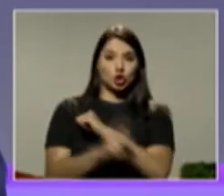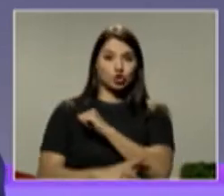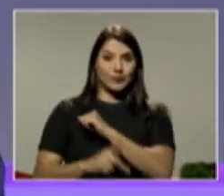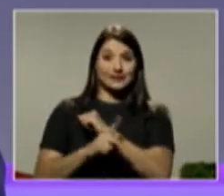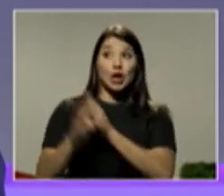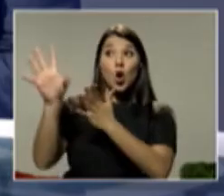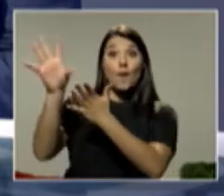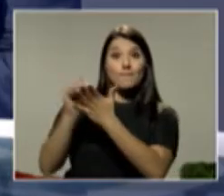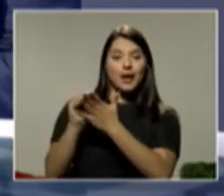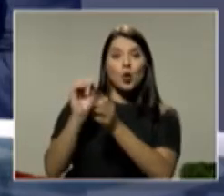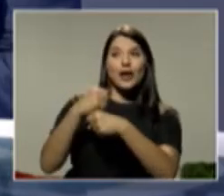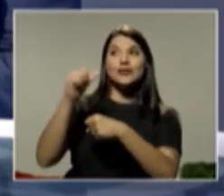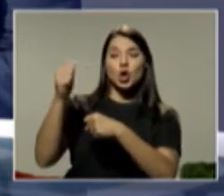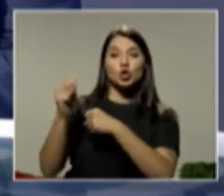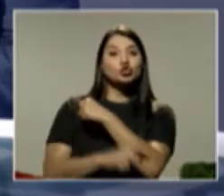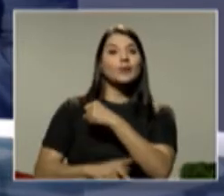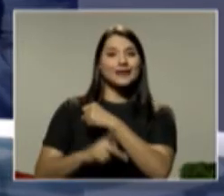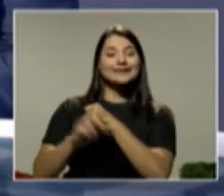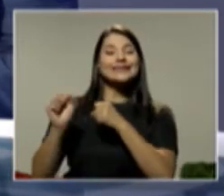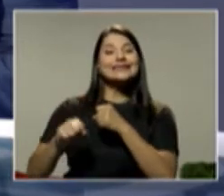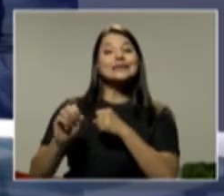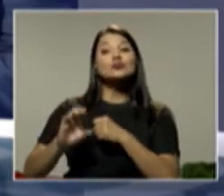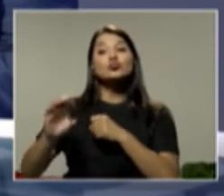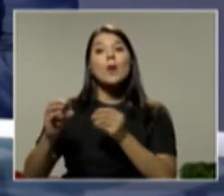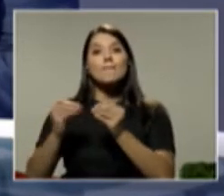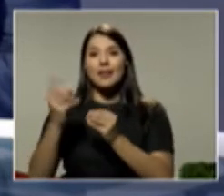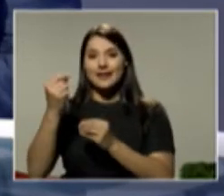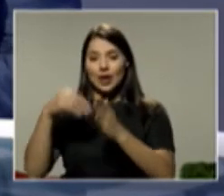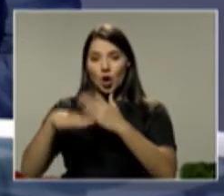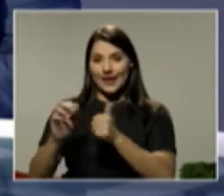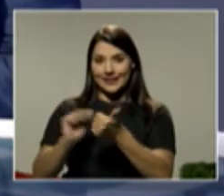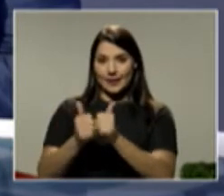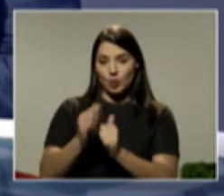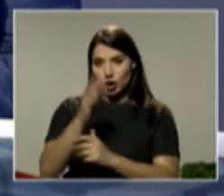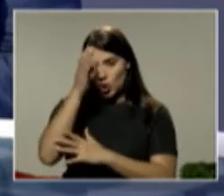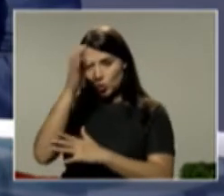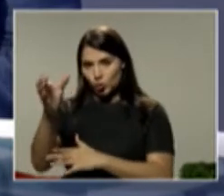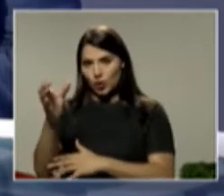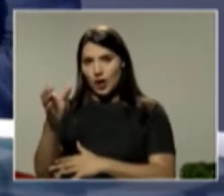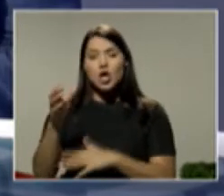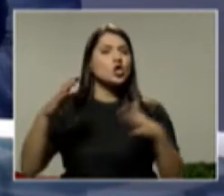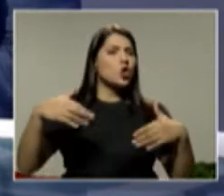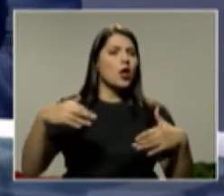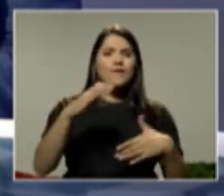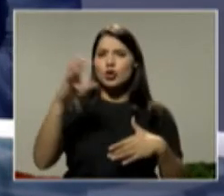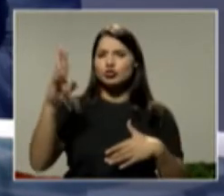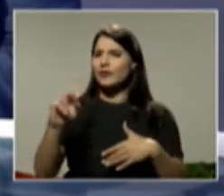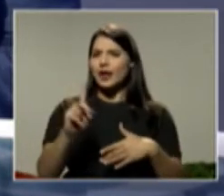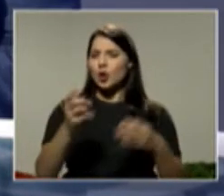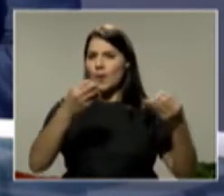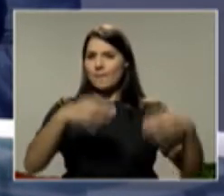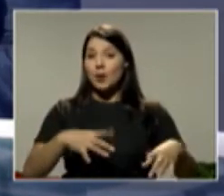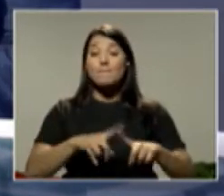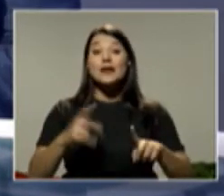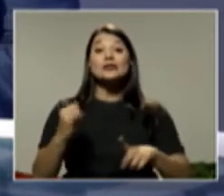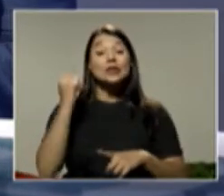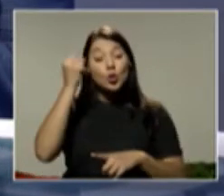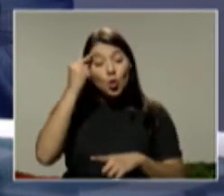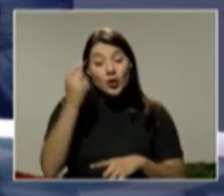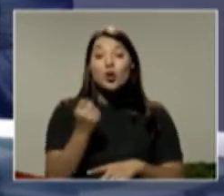deporte, en la cultura. No hemos perdido el país y yo creo que un gobierno que realmente se enfoque y entienda